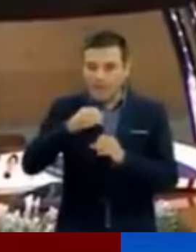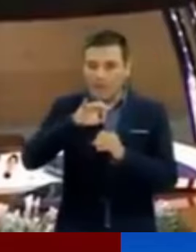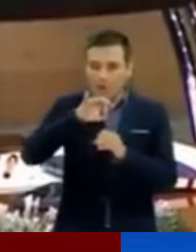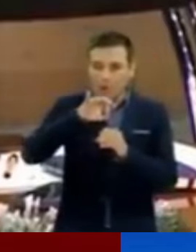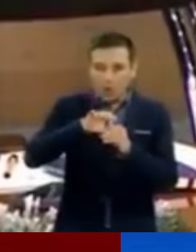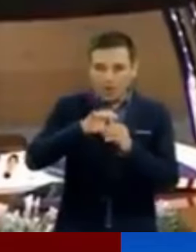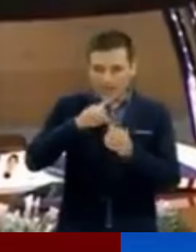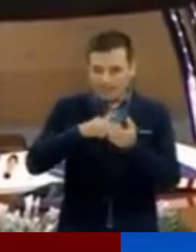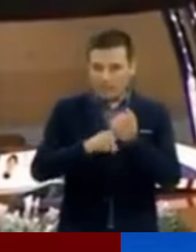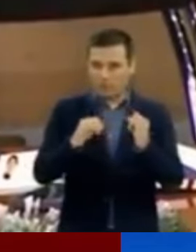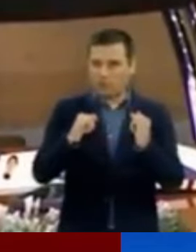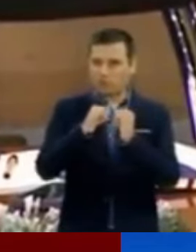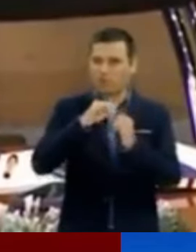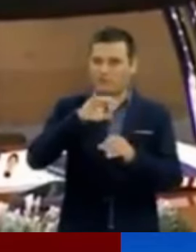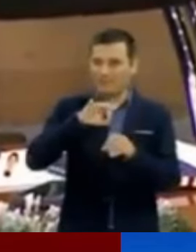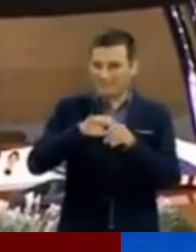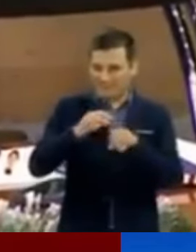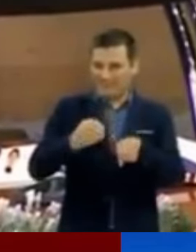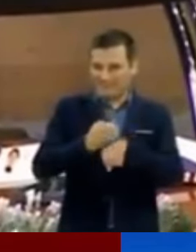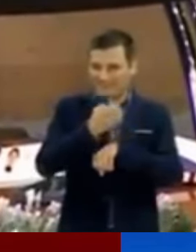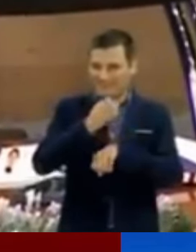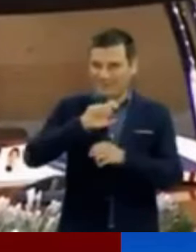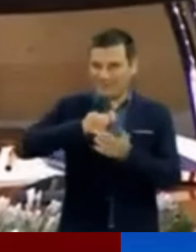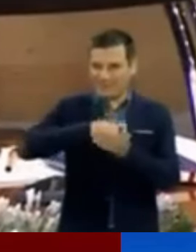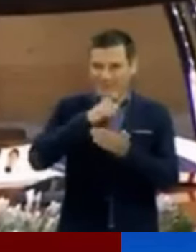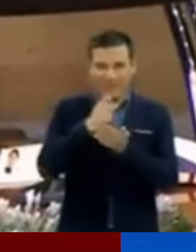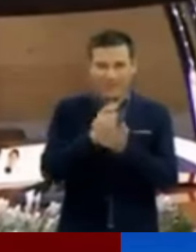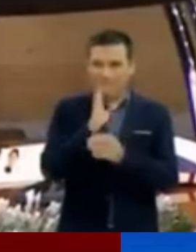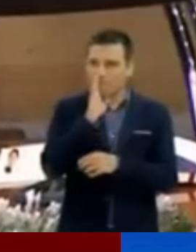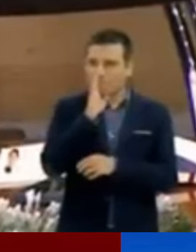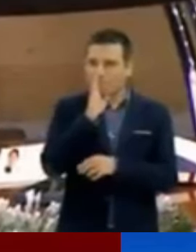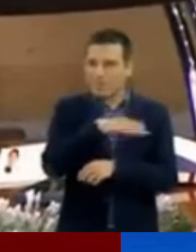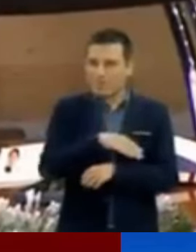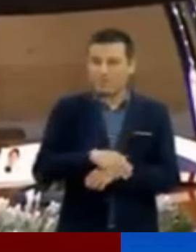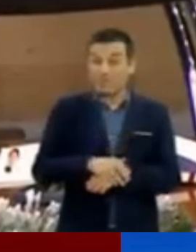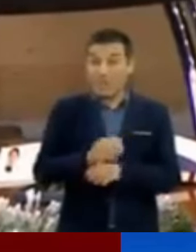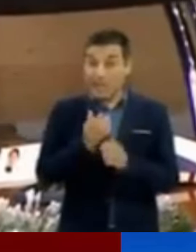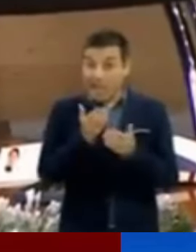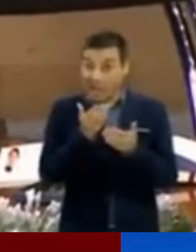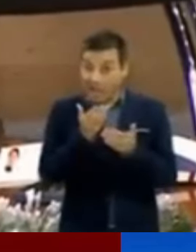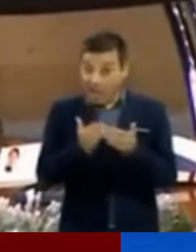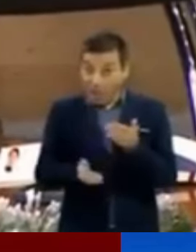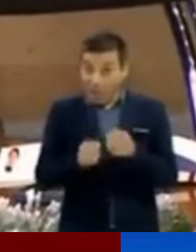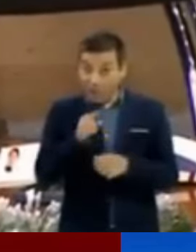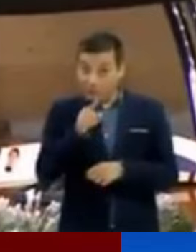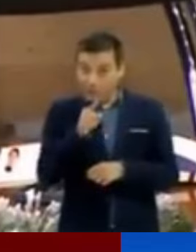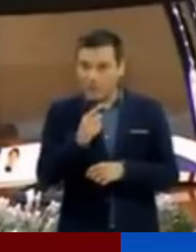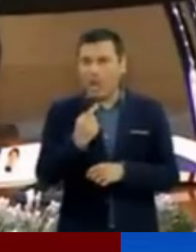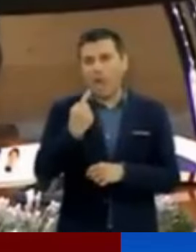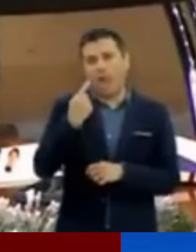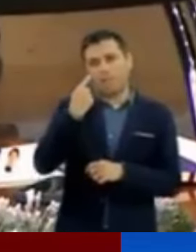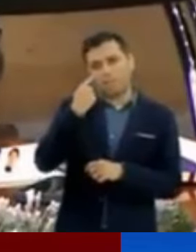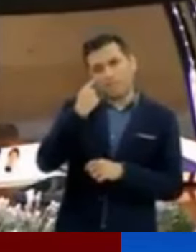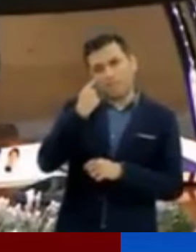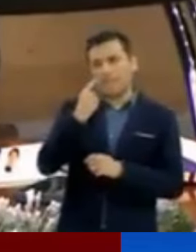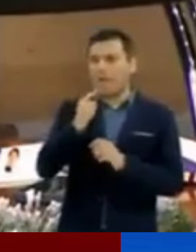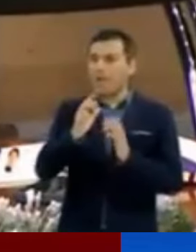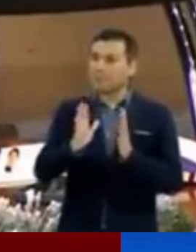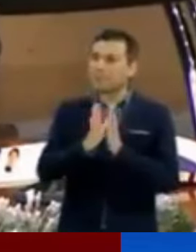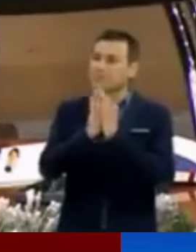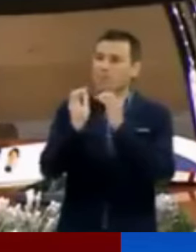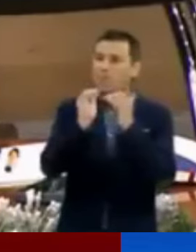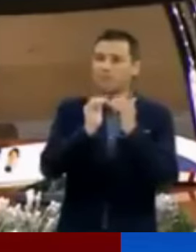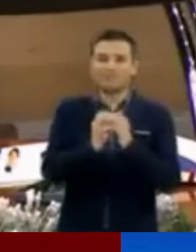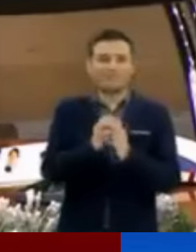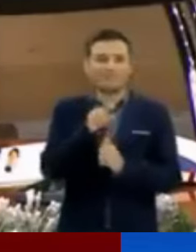el OPLE de Jalapa. Así es que no aceptamos que ahora vengan a querer dar lecciones de democracia cuando en este año